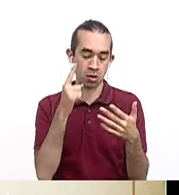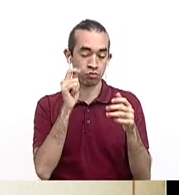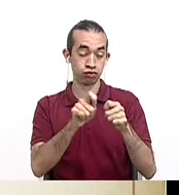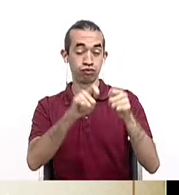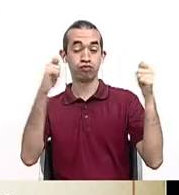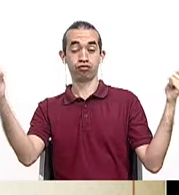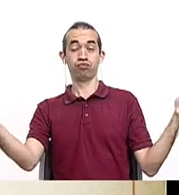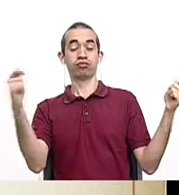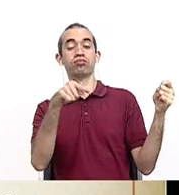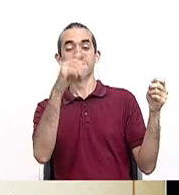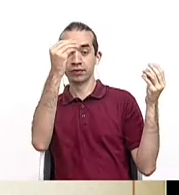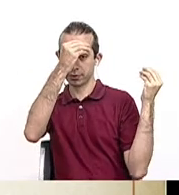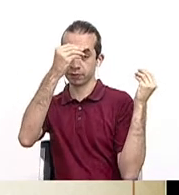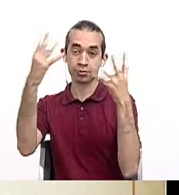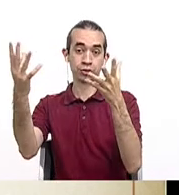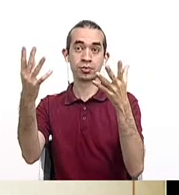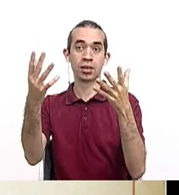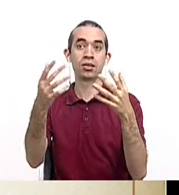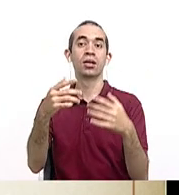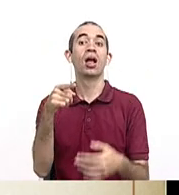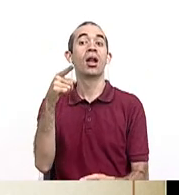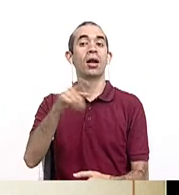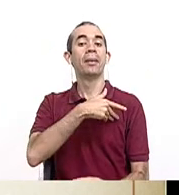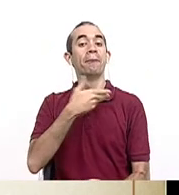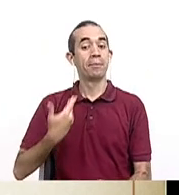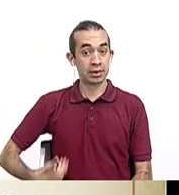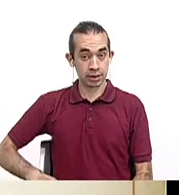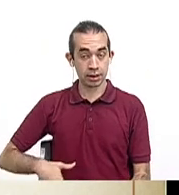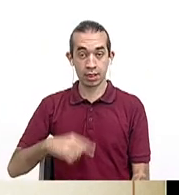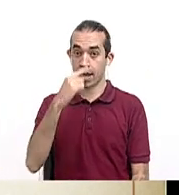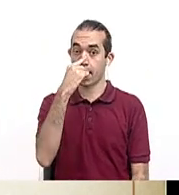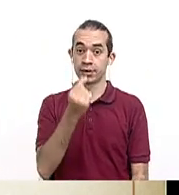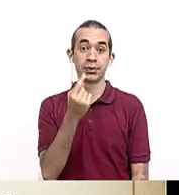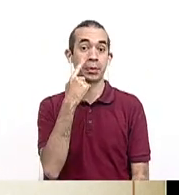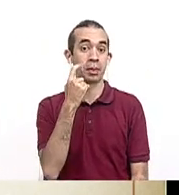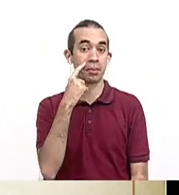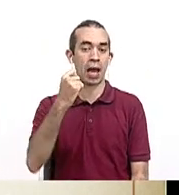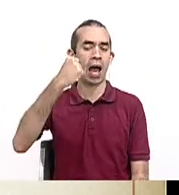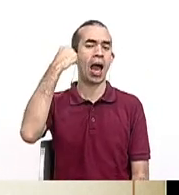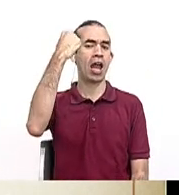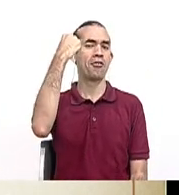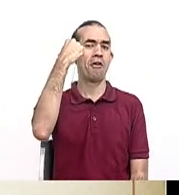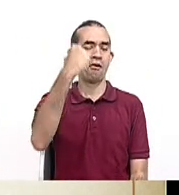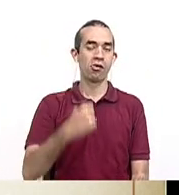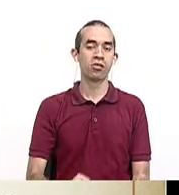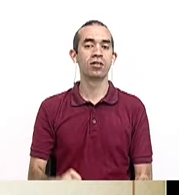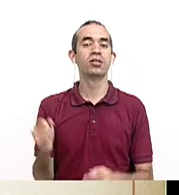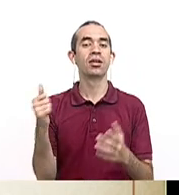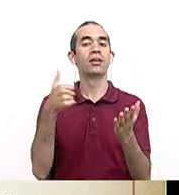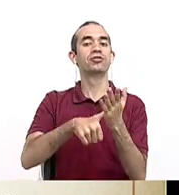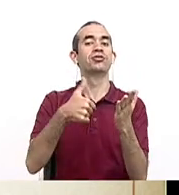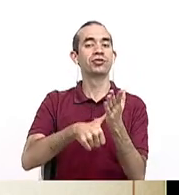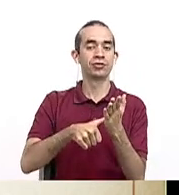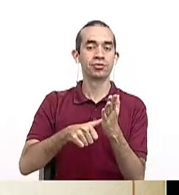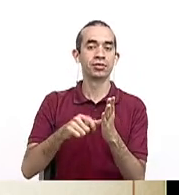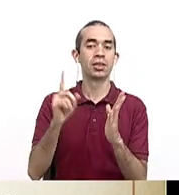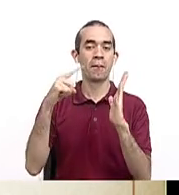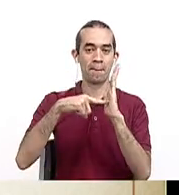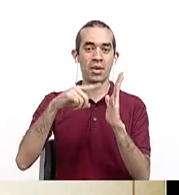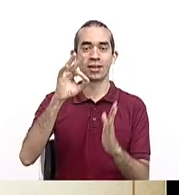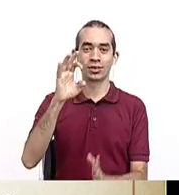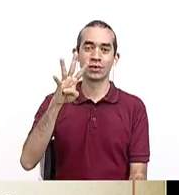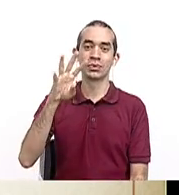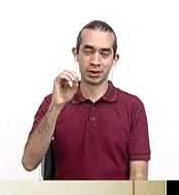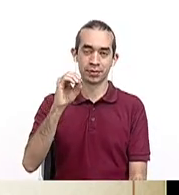informaba sobre la victoria del presidente calderón guardia en las elecciones del 40 y el apoyo tan